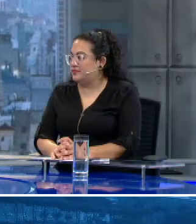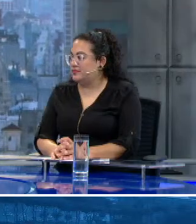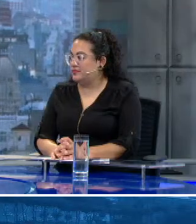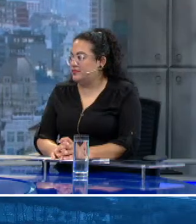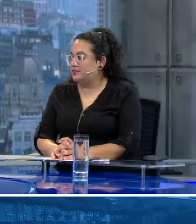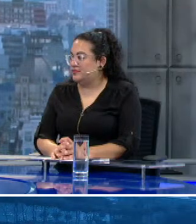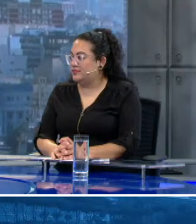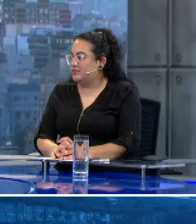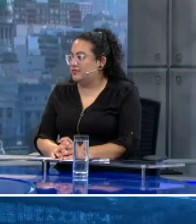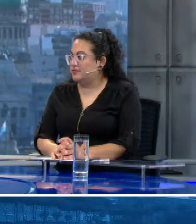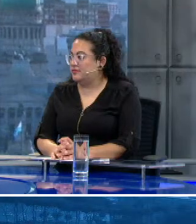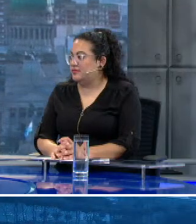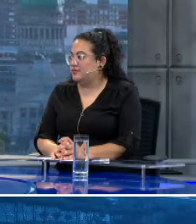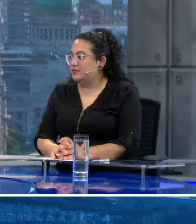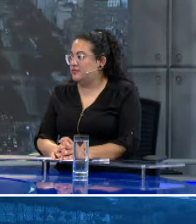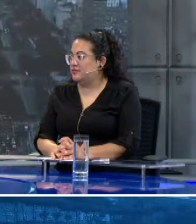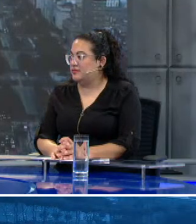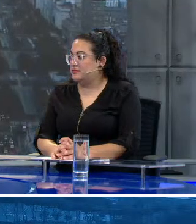como tan